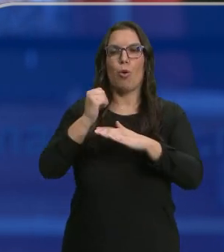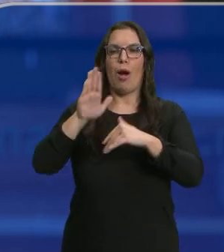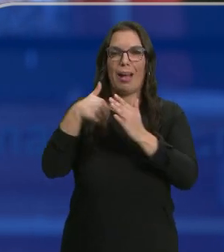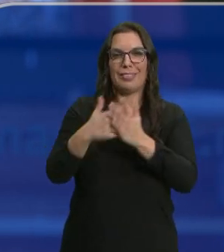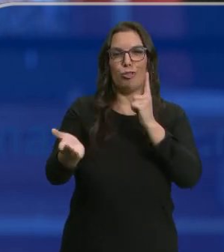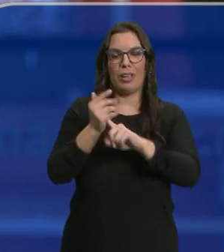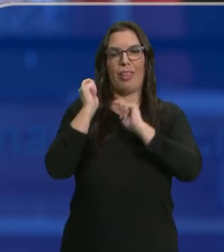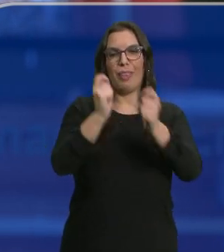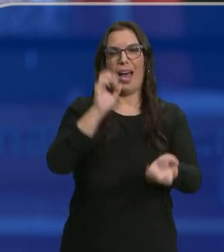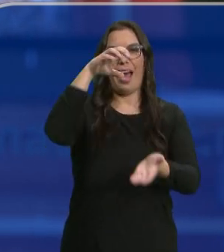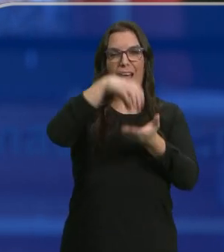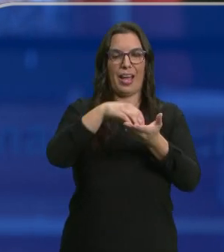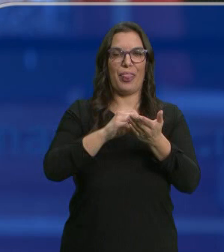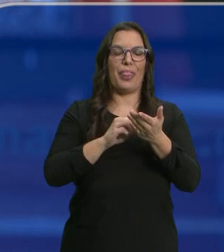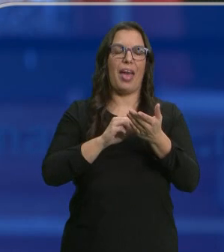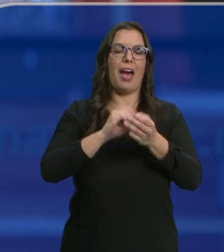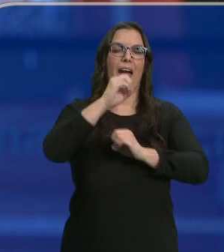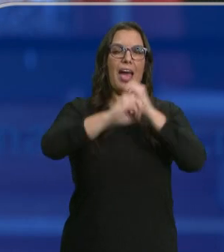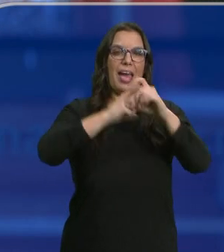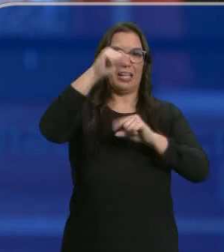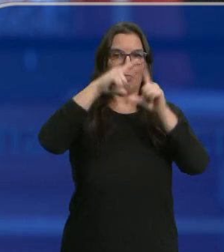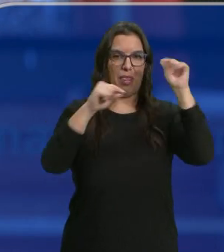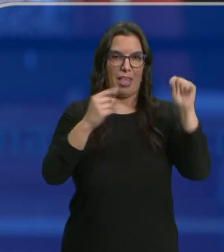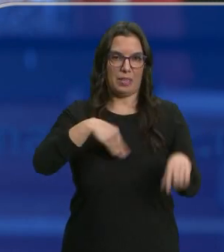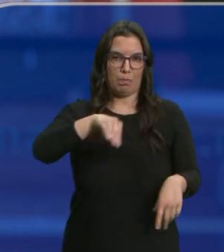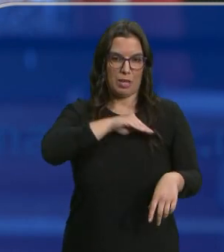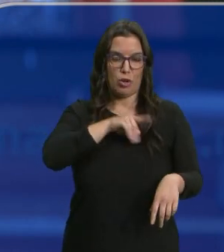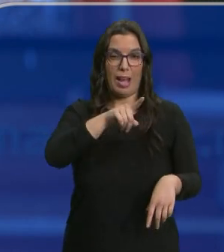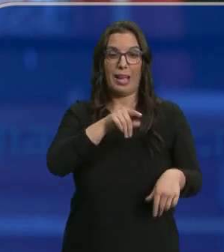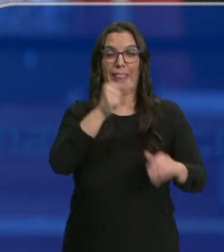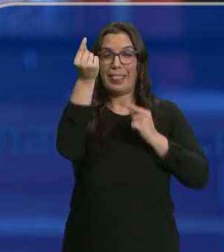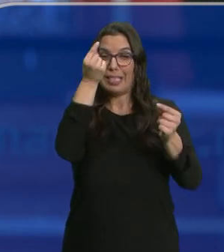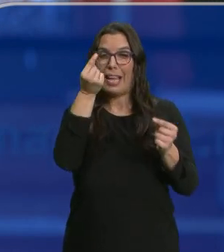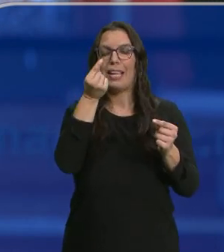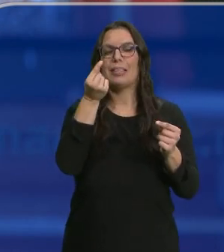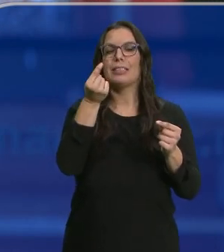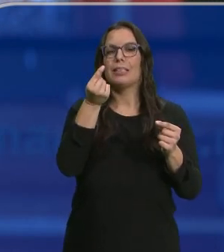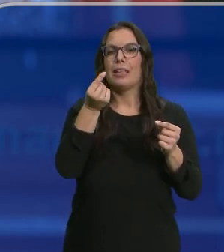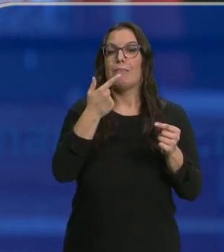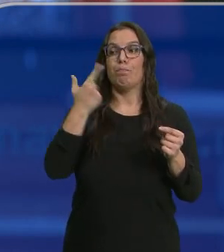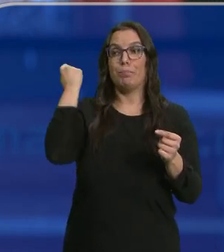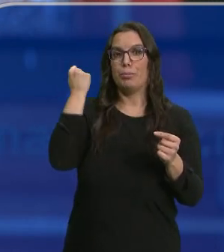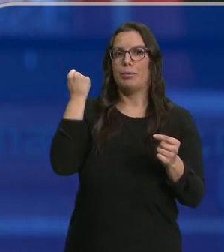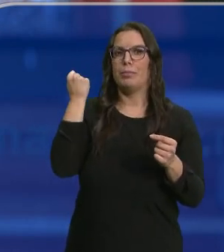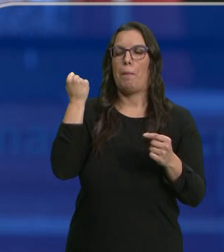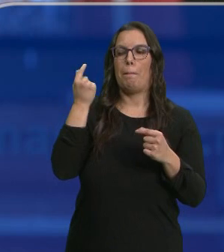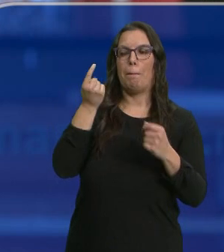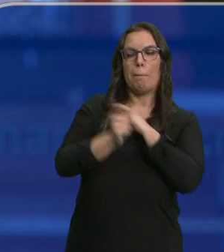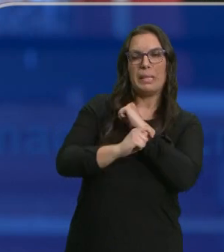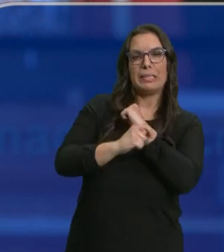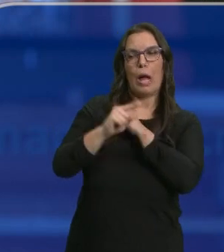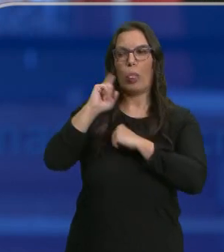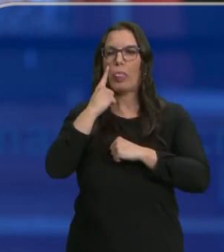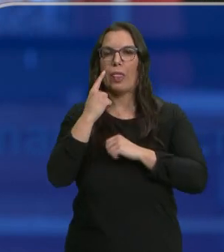Agencia Espacial Española. Los detalles de su candidatura los han guardado con celo hasta una vez vencido el plazo de presentación, para no dar pistas